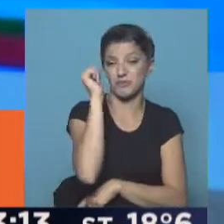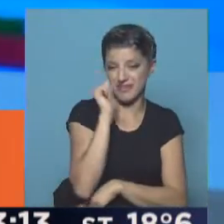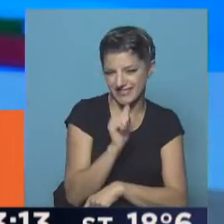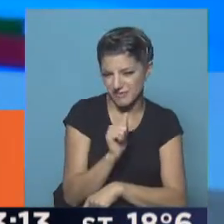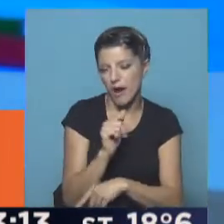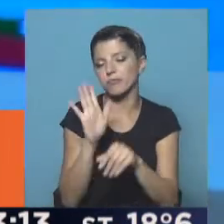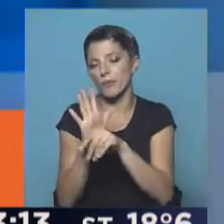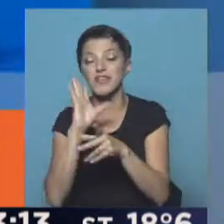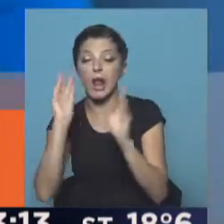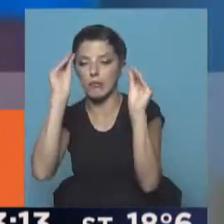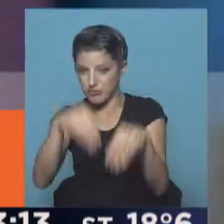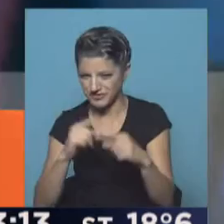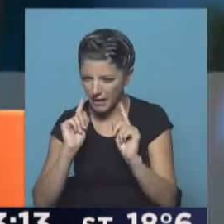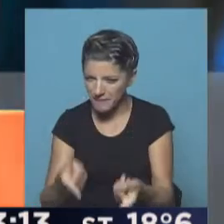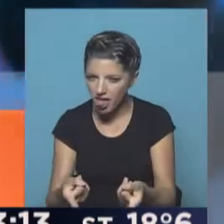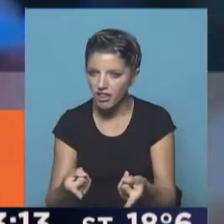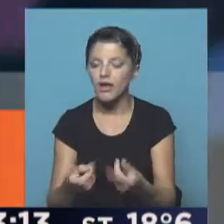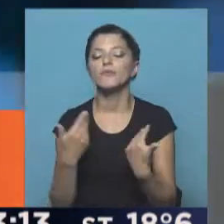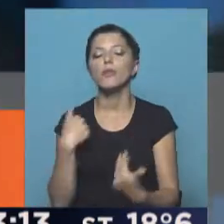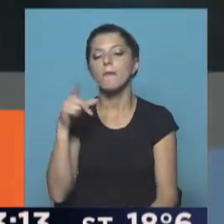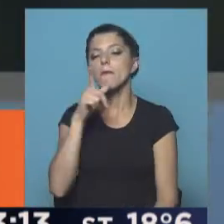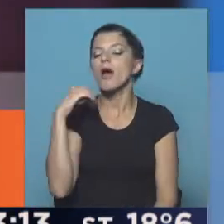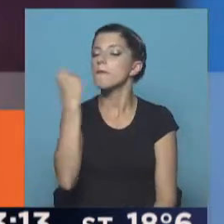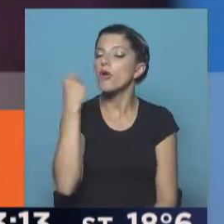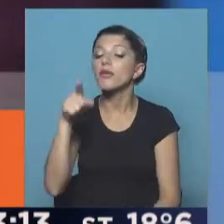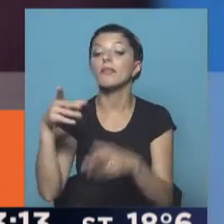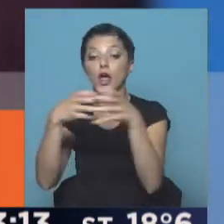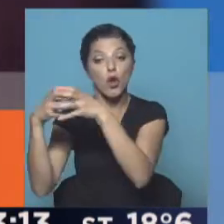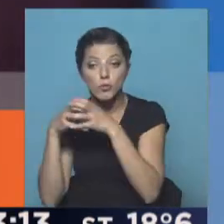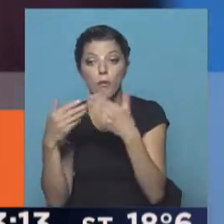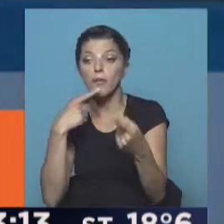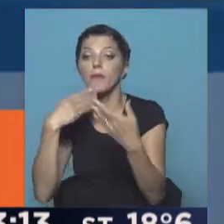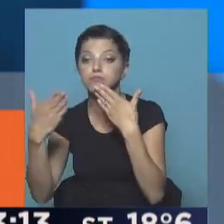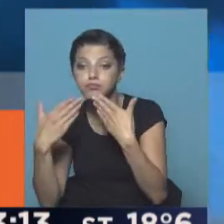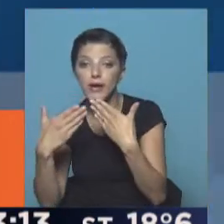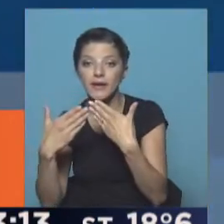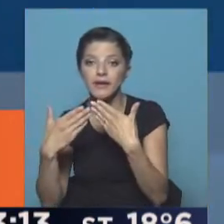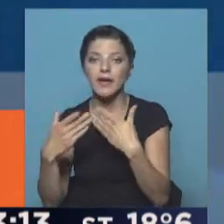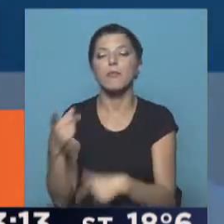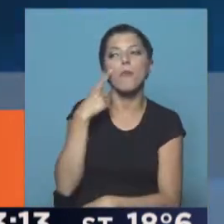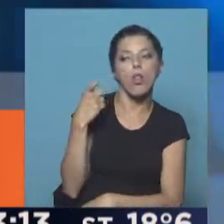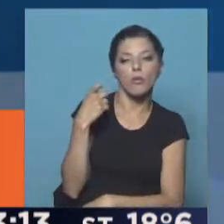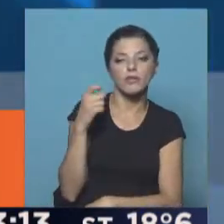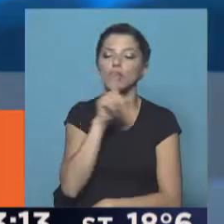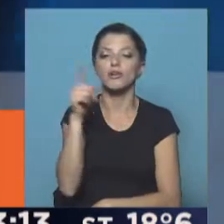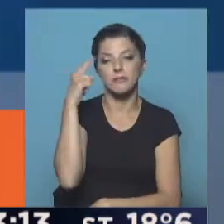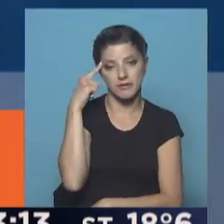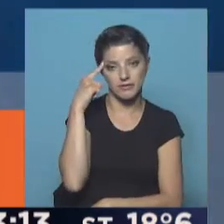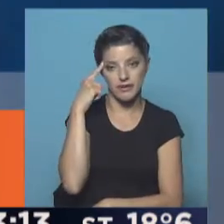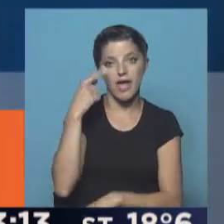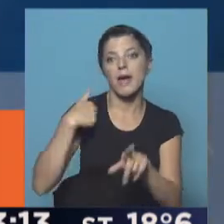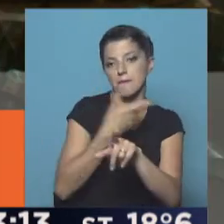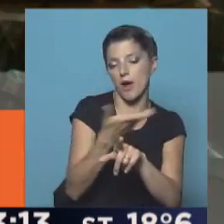de que se discuta las cuestiones políticas entre élites es que uno puede moderar el daño, no que se discuta mejor que si lo discute el